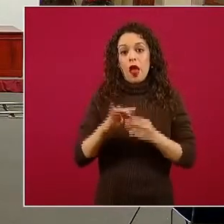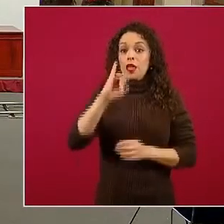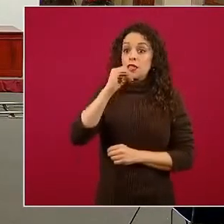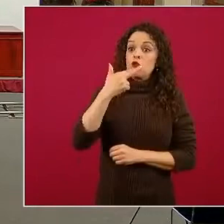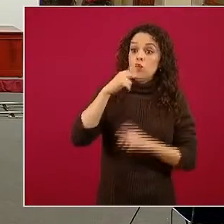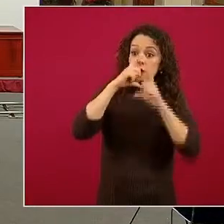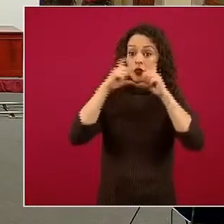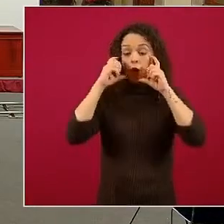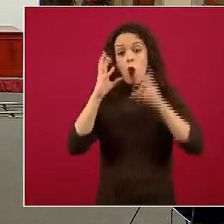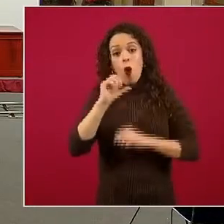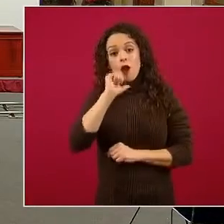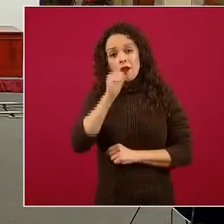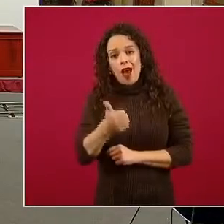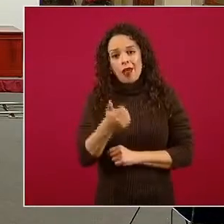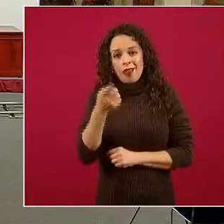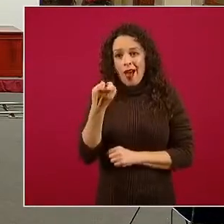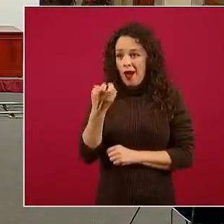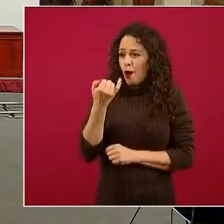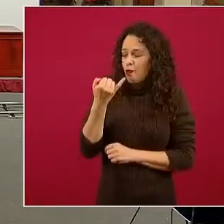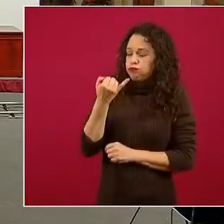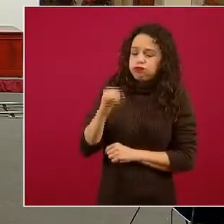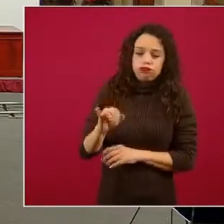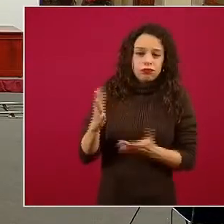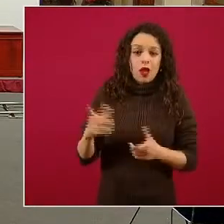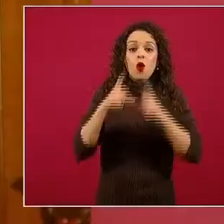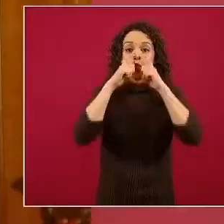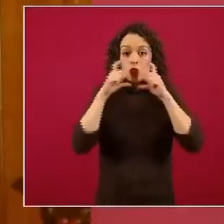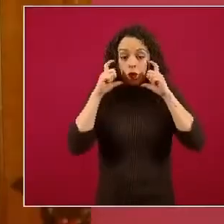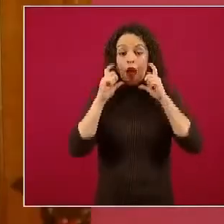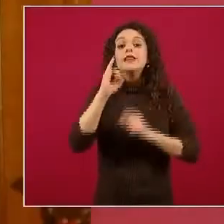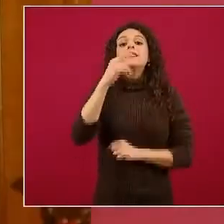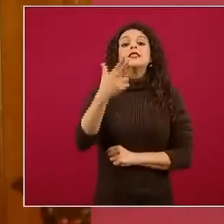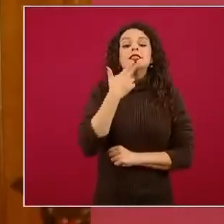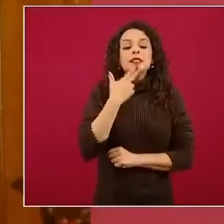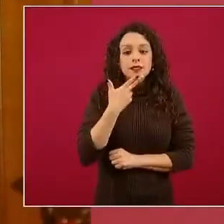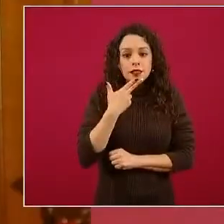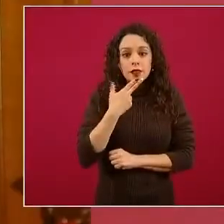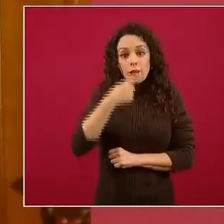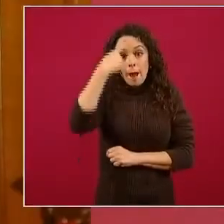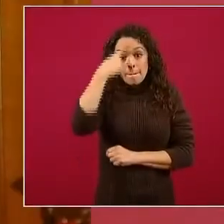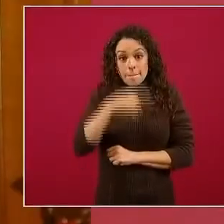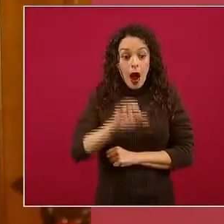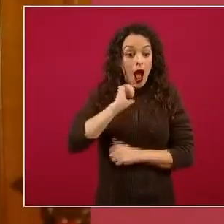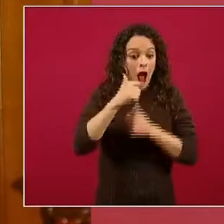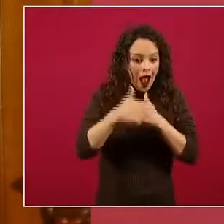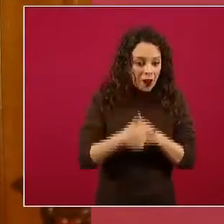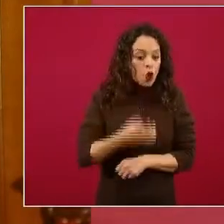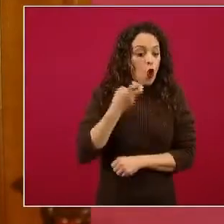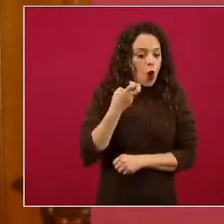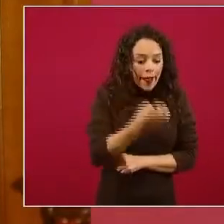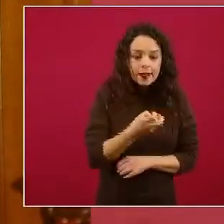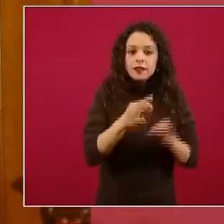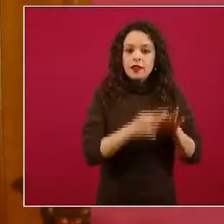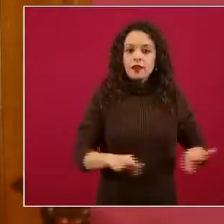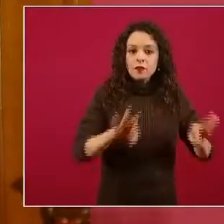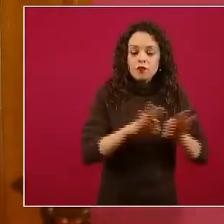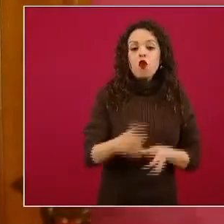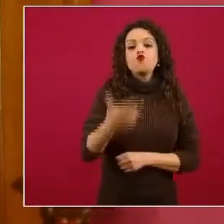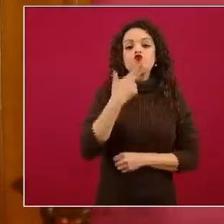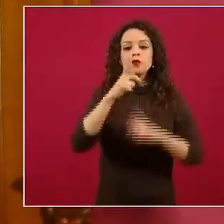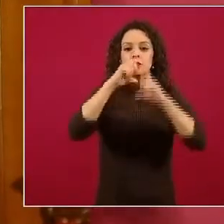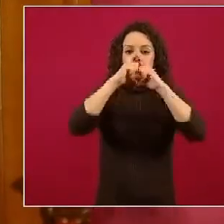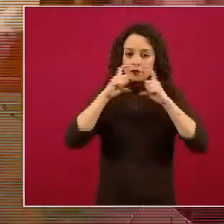no tiene sentido. El cubrebocas sirve para algunas cosas y hay que usarlo por lo que sirve. Pero hay que mantener la sana